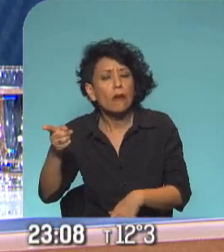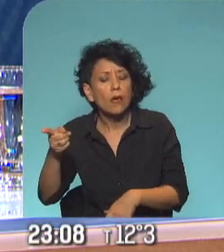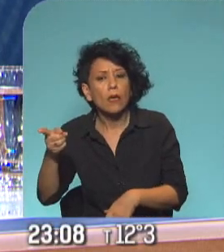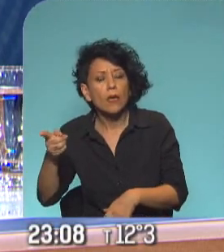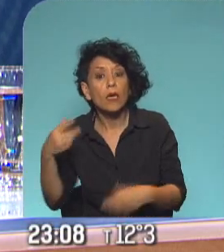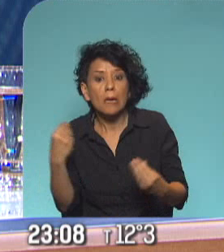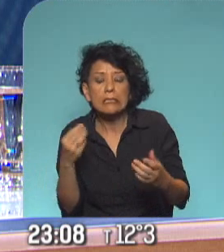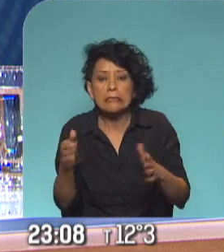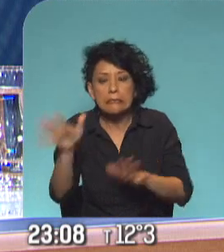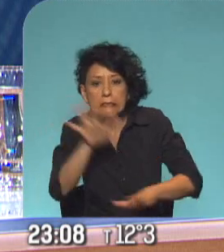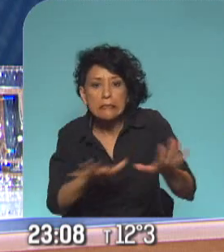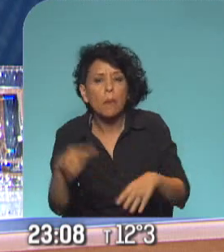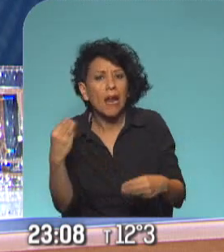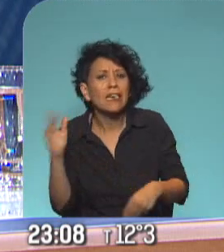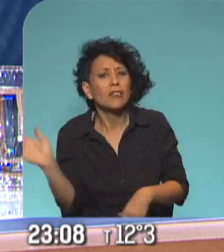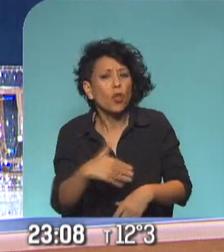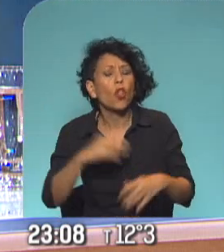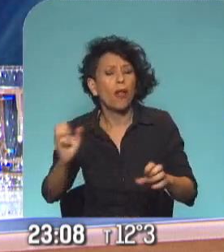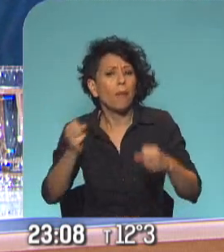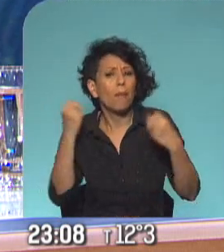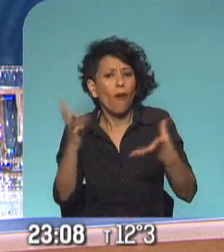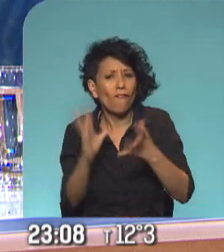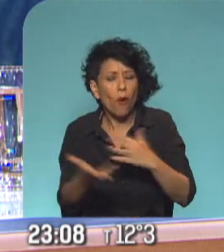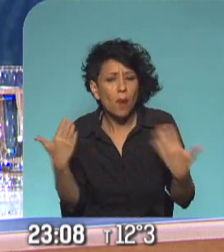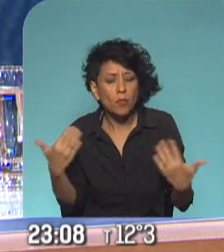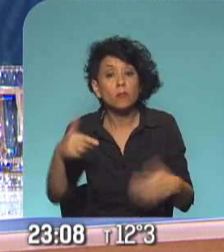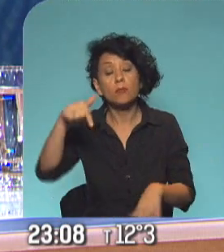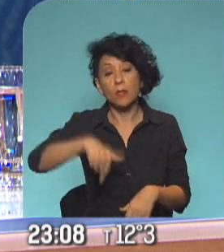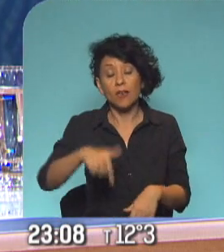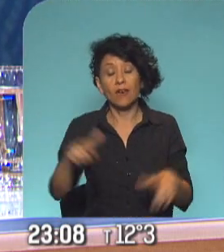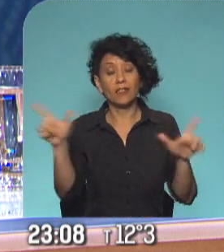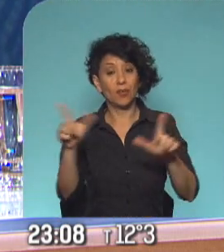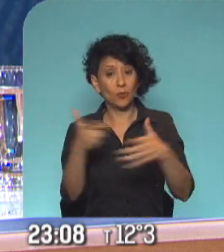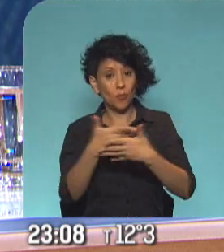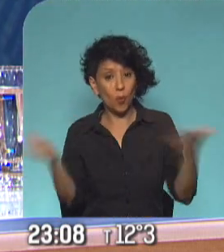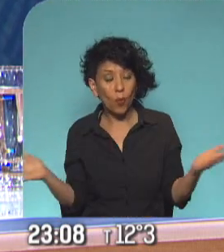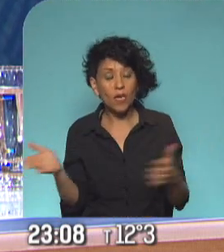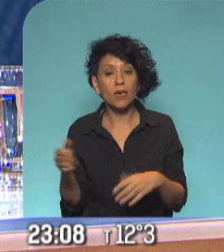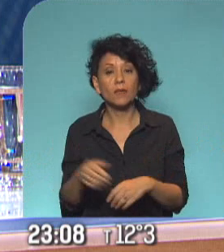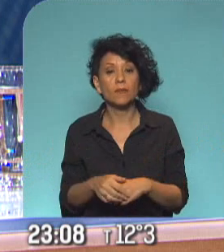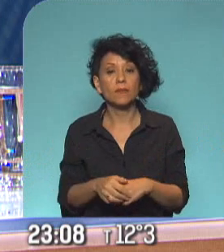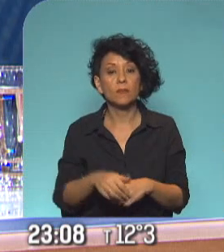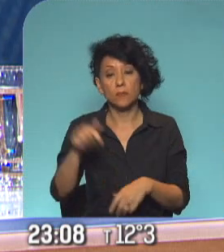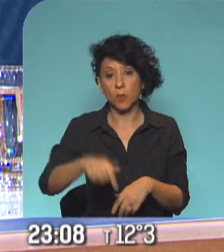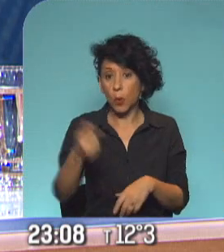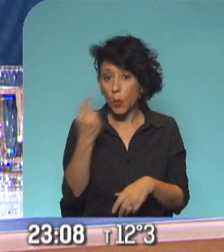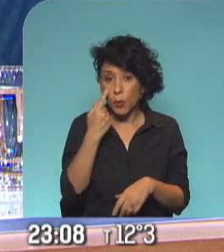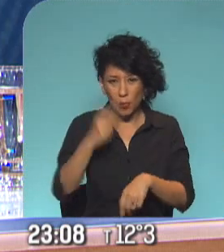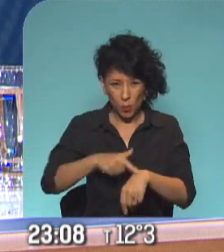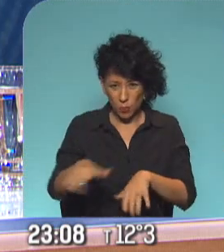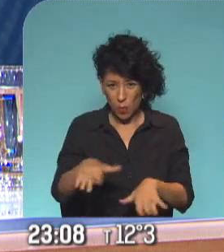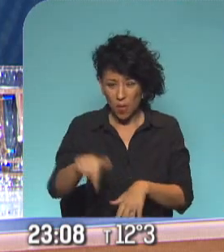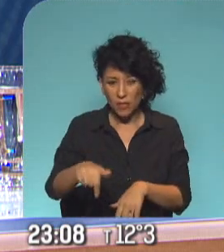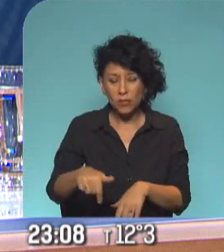todo salga de la mejor manera posible. Así que bueno, ahora desde aquí, desde la televisión pública, donde estamos saliendo en vivo con Damián